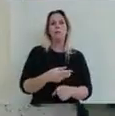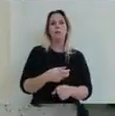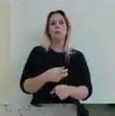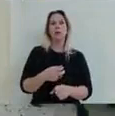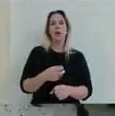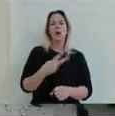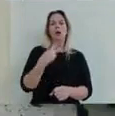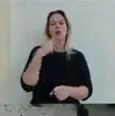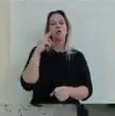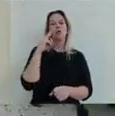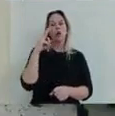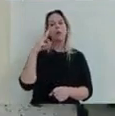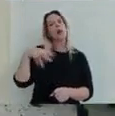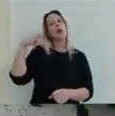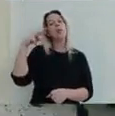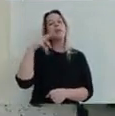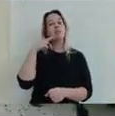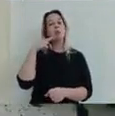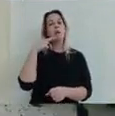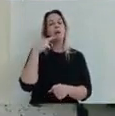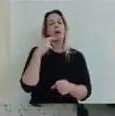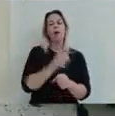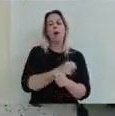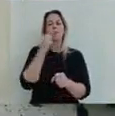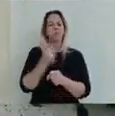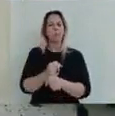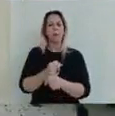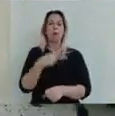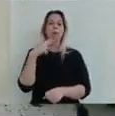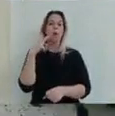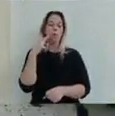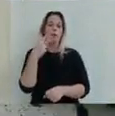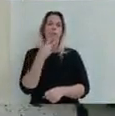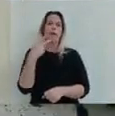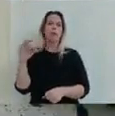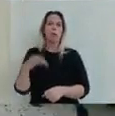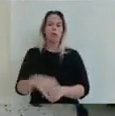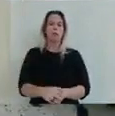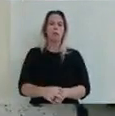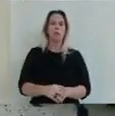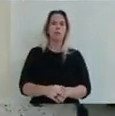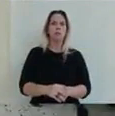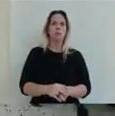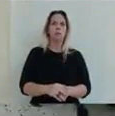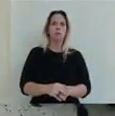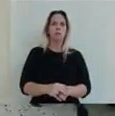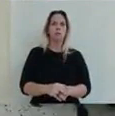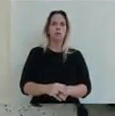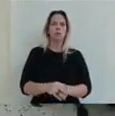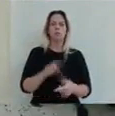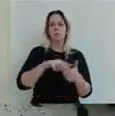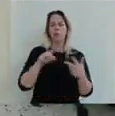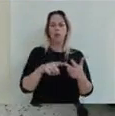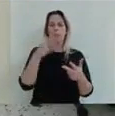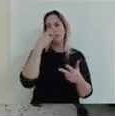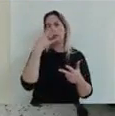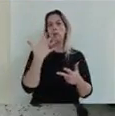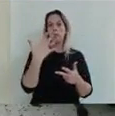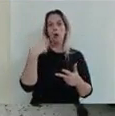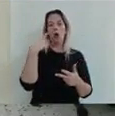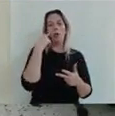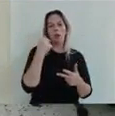Artículo 2. Solicitar al Departamento Ejecutivo Municipal para que en el plazo de 5 días hábiles, en los términos del artículo 37, inciso 38